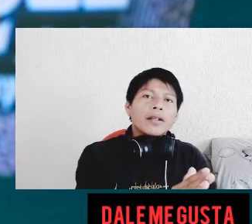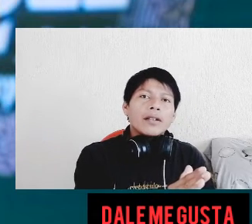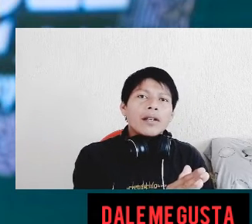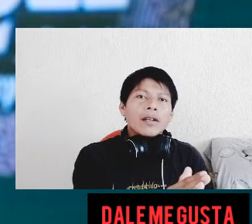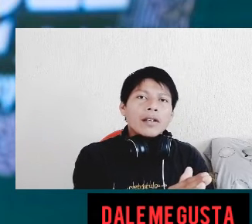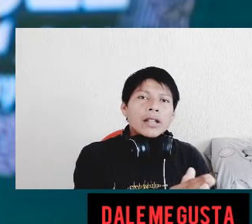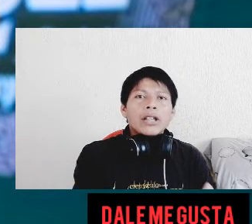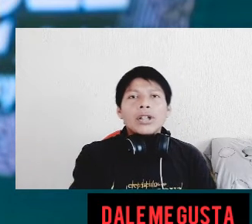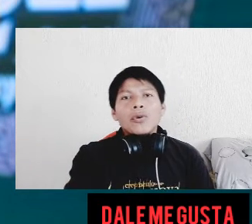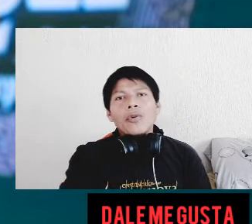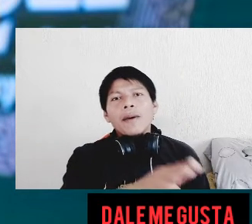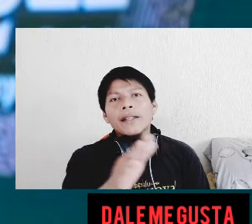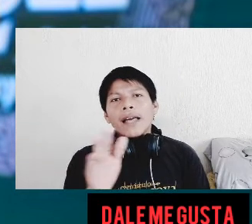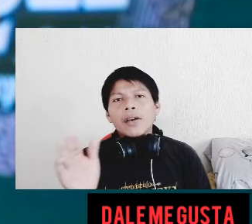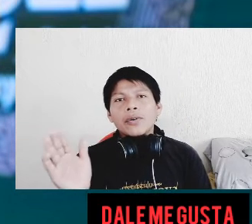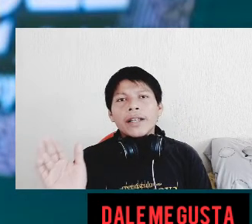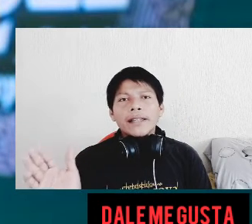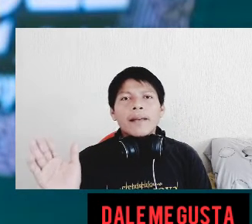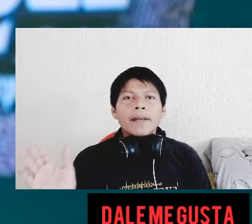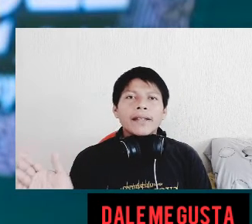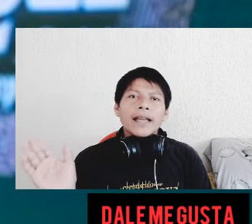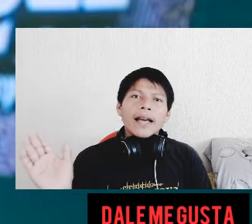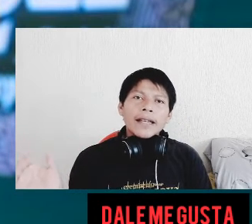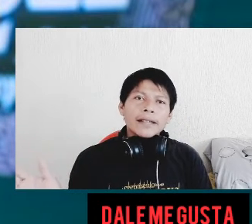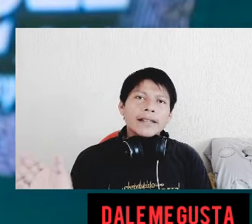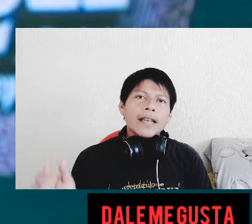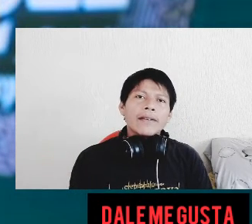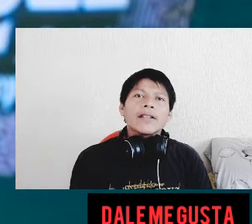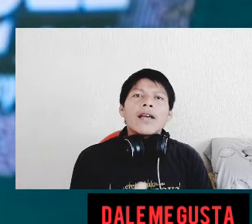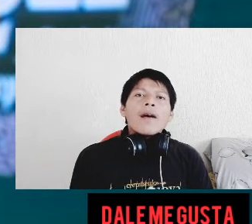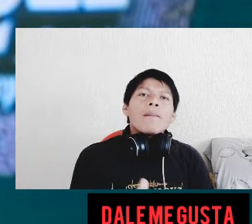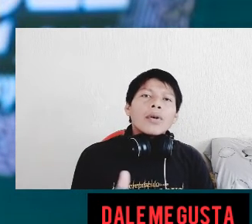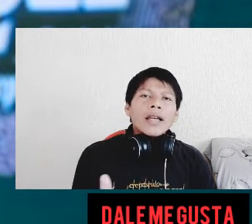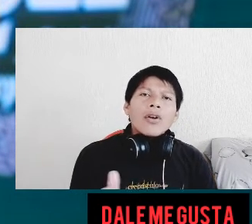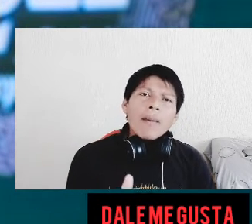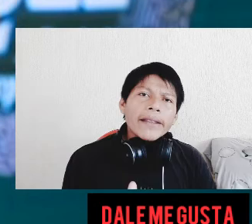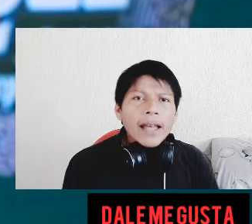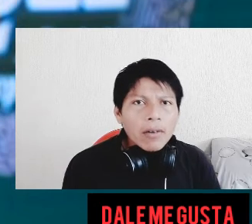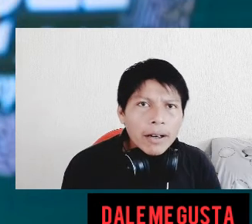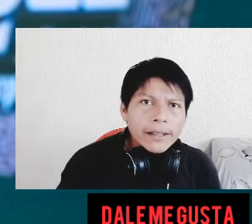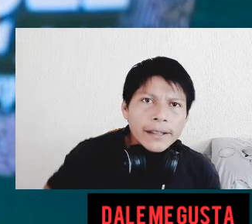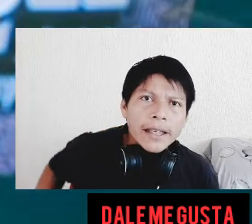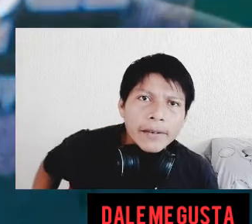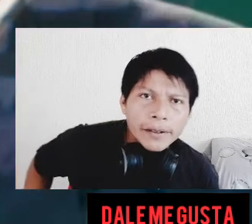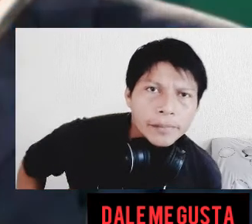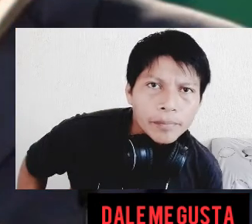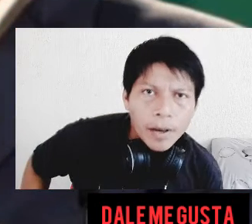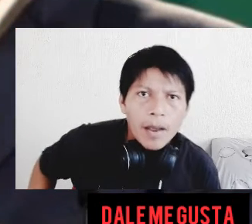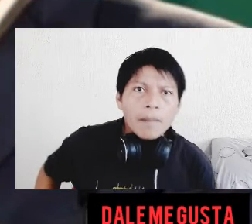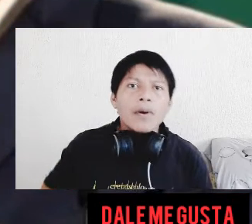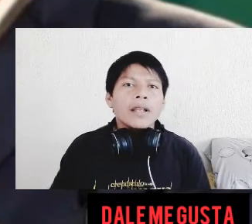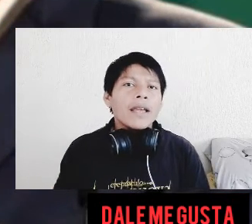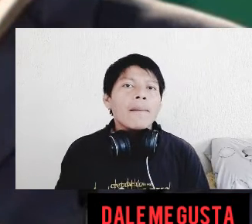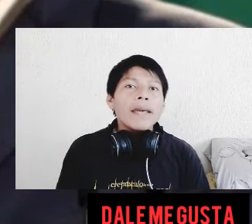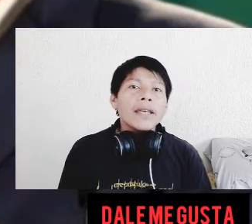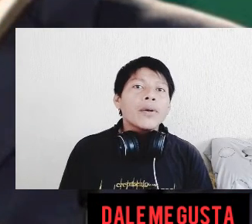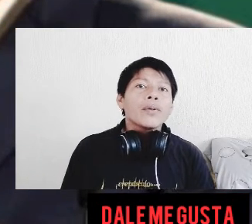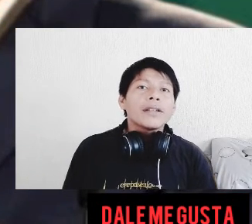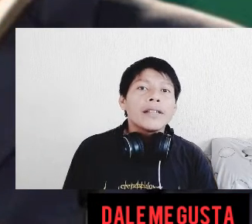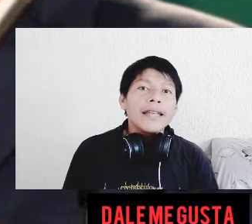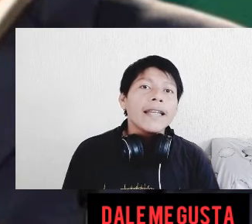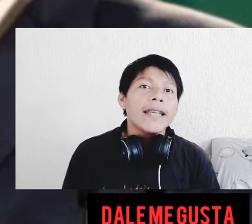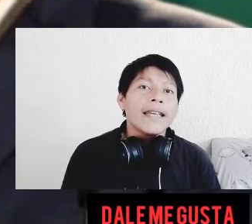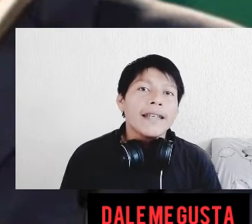la deuda y no mandarlo directamente a las reservas. ¿Por qué no mandarlo a las reservas? Porque